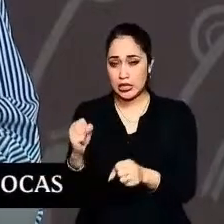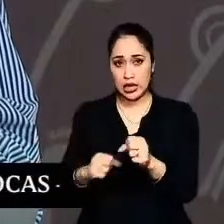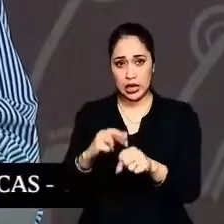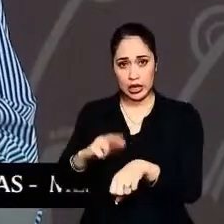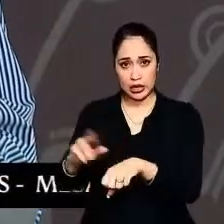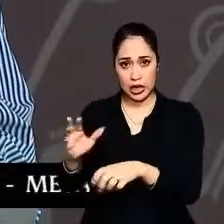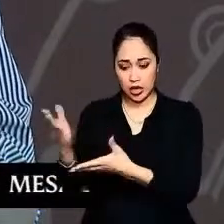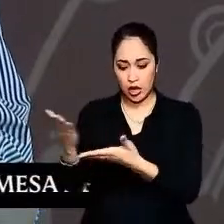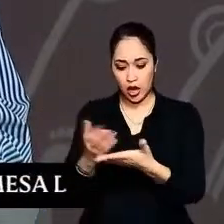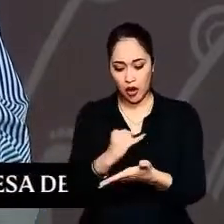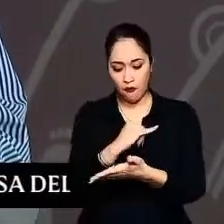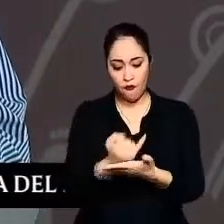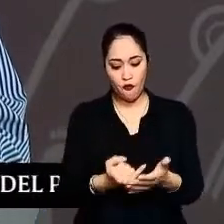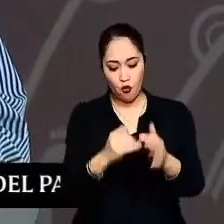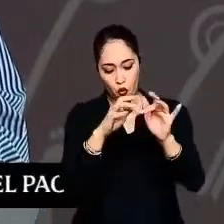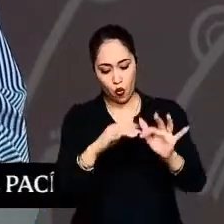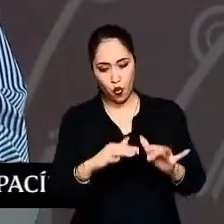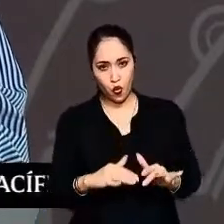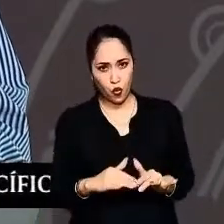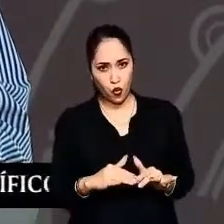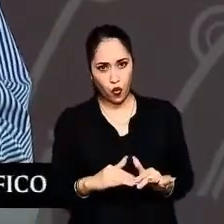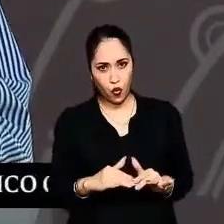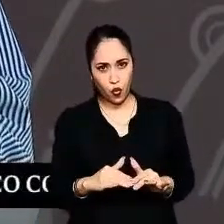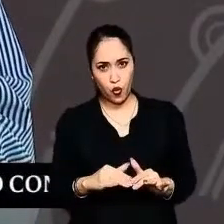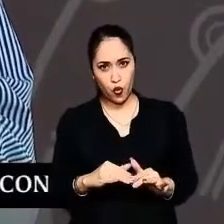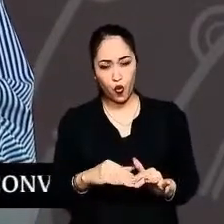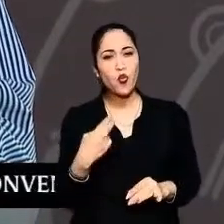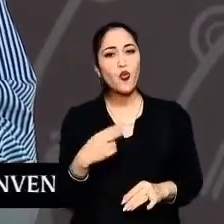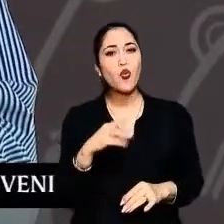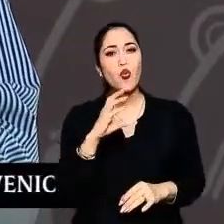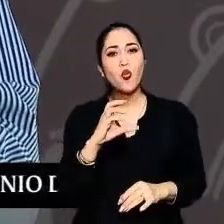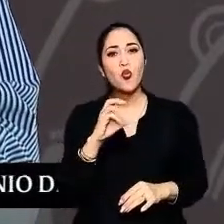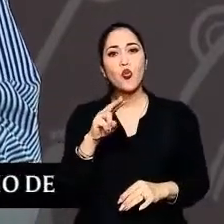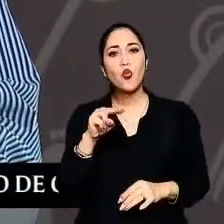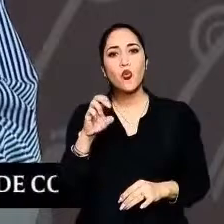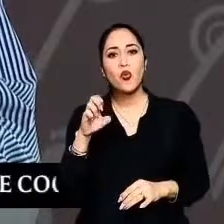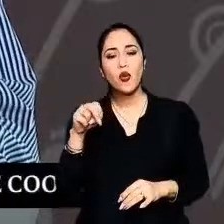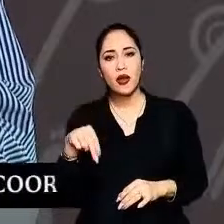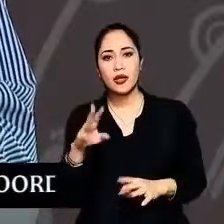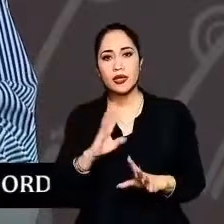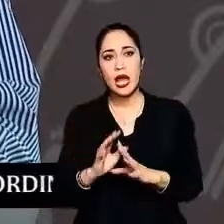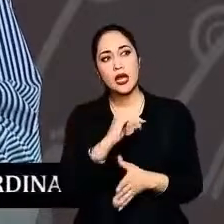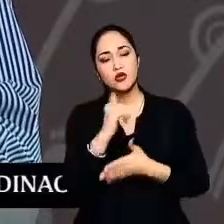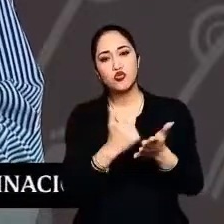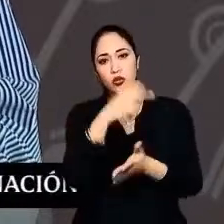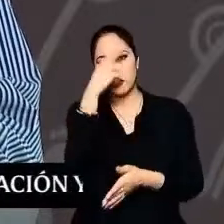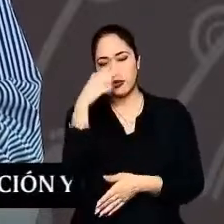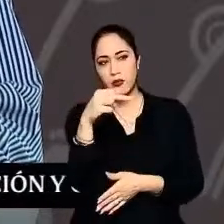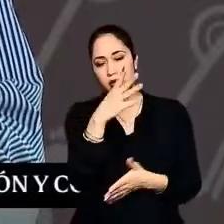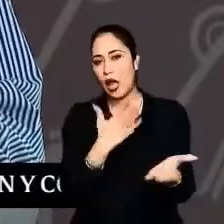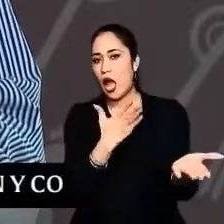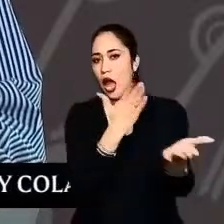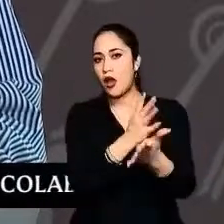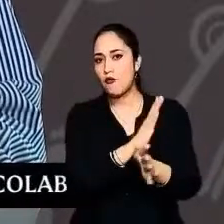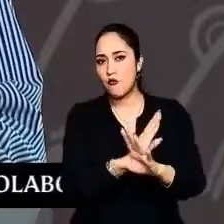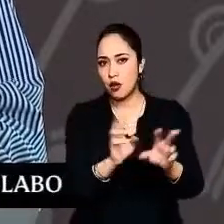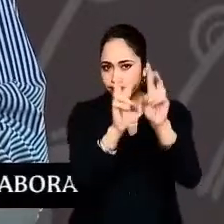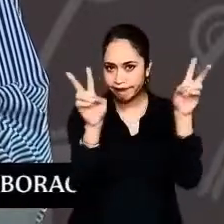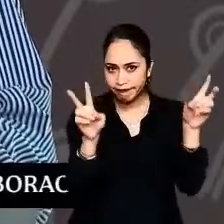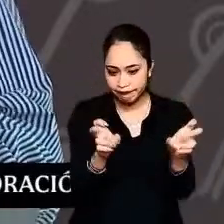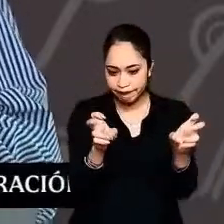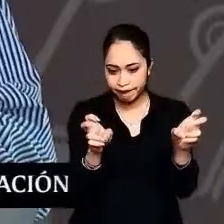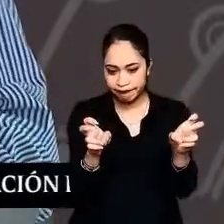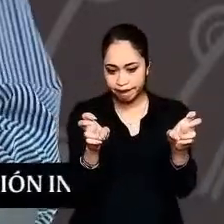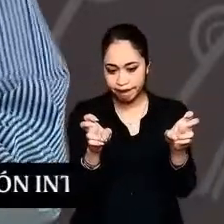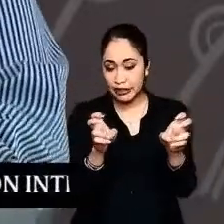pedí que fuera la semana pasada al secretario Héctor Cuen a la Ciudad de México, ya vio el tema, porque en efecto nosotros ya nos dimos cuenta que se nos